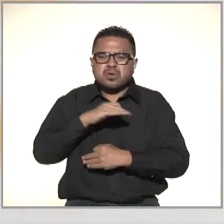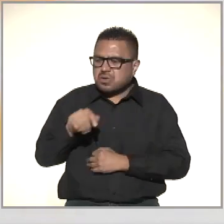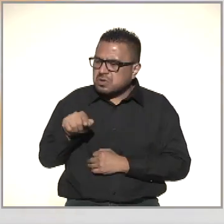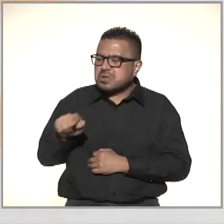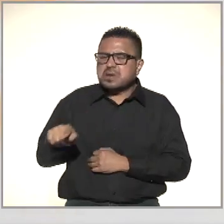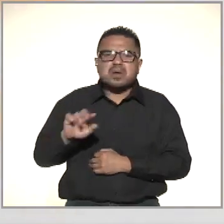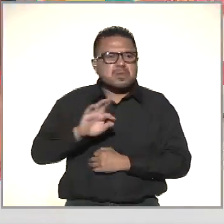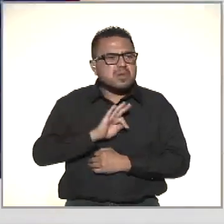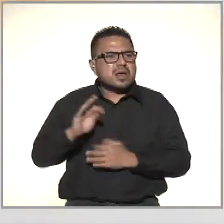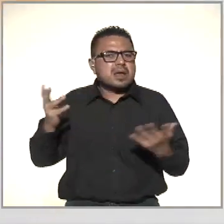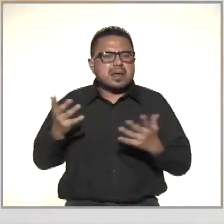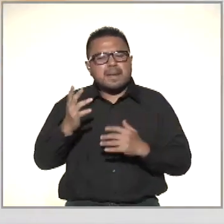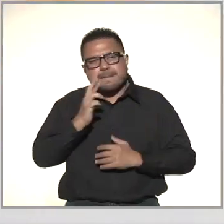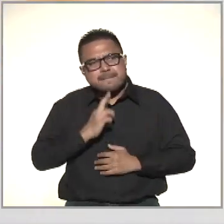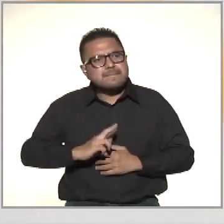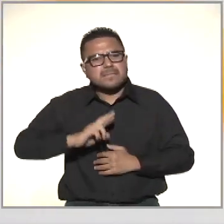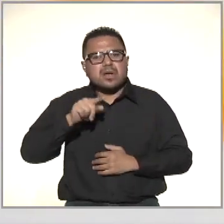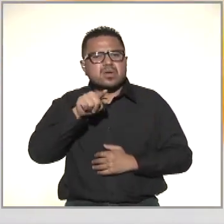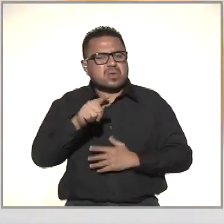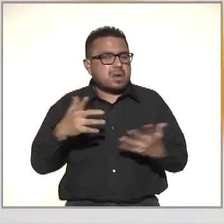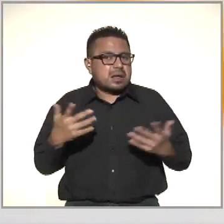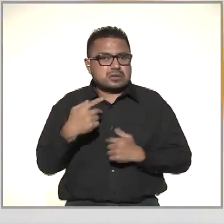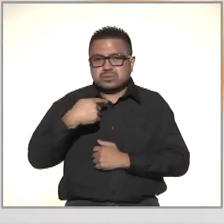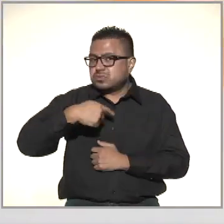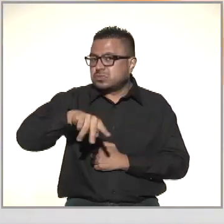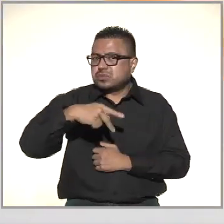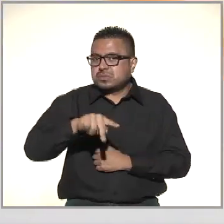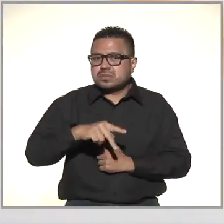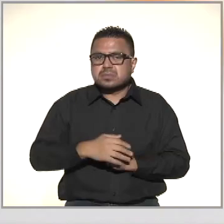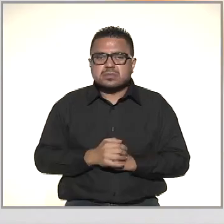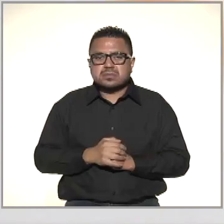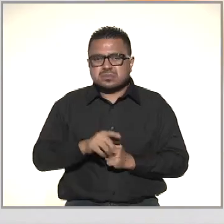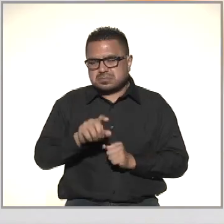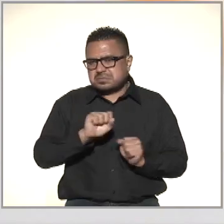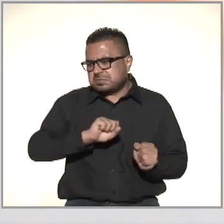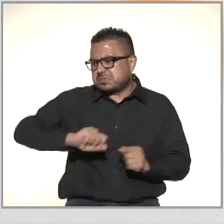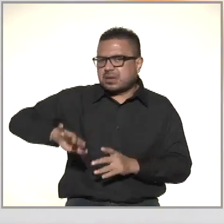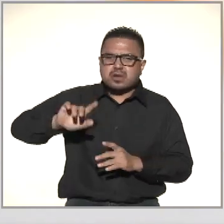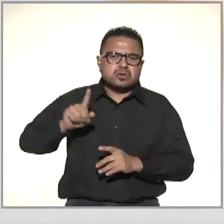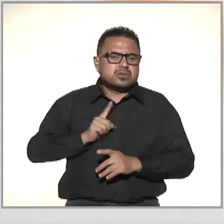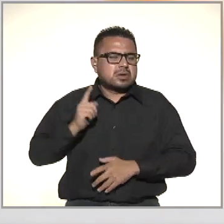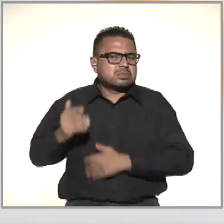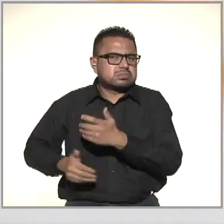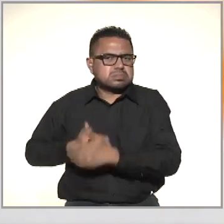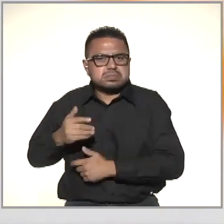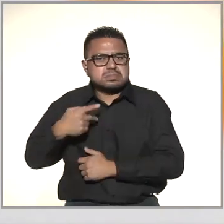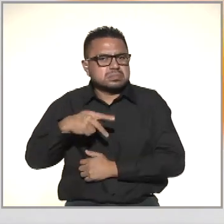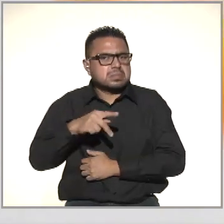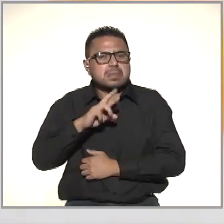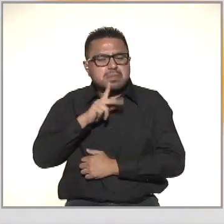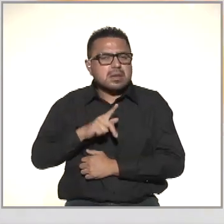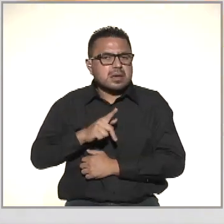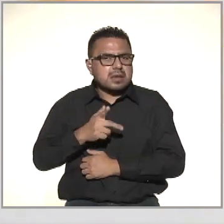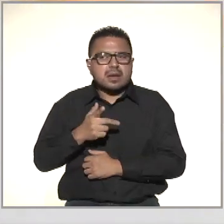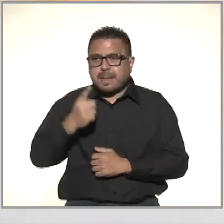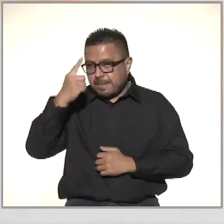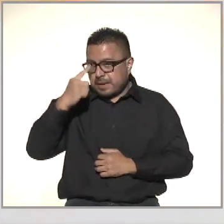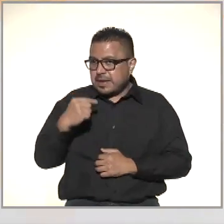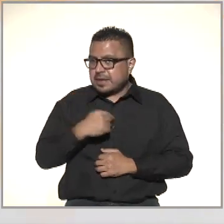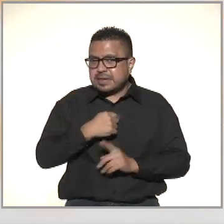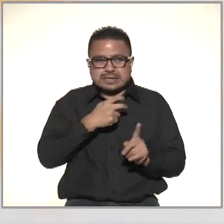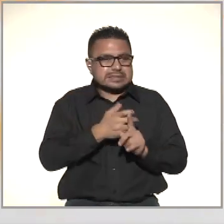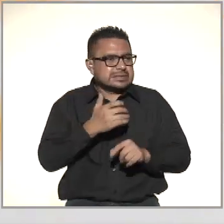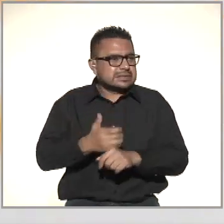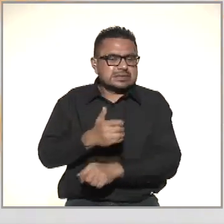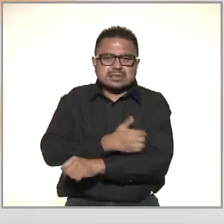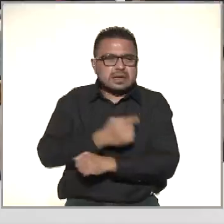hacer lo mejor que saben hacer, haz lo tuyo, ¿no? Y deja que fluya lo mejor de ti también. Entonces, para mí eso me acompaña